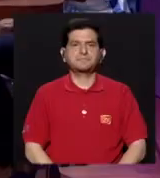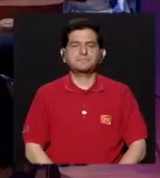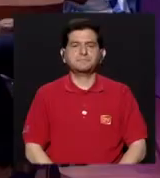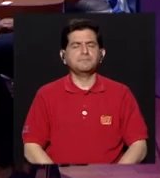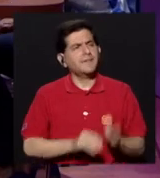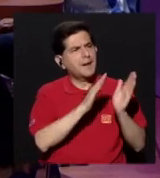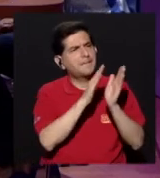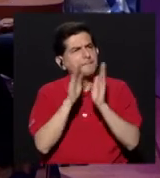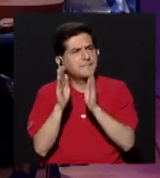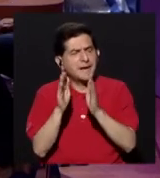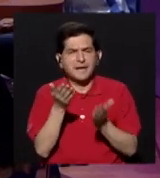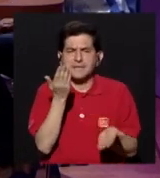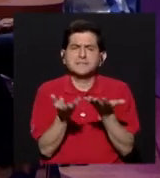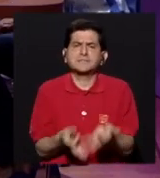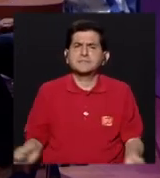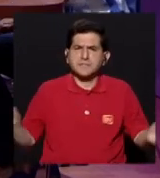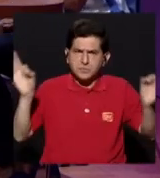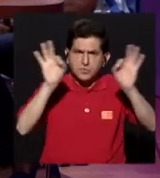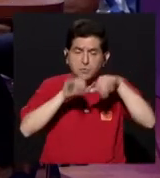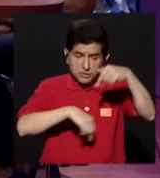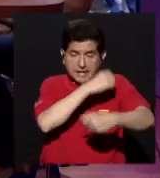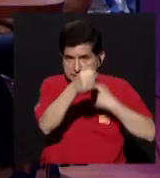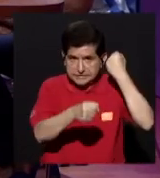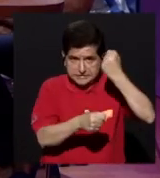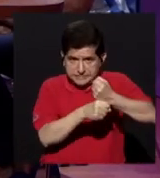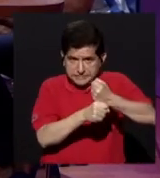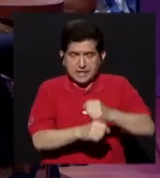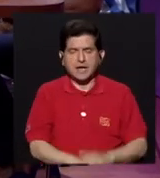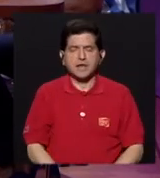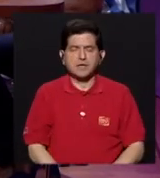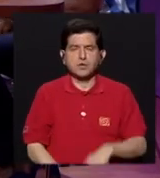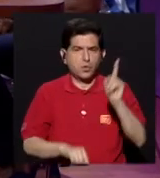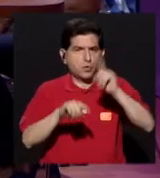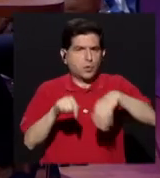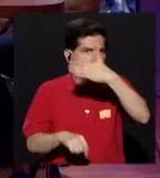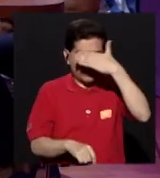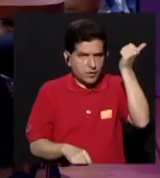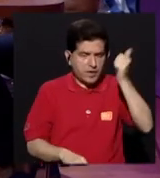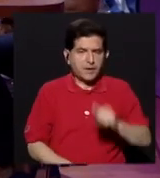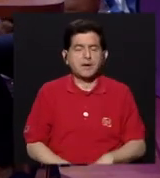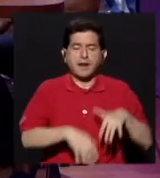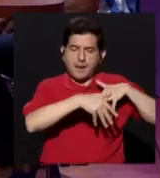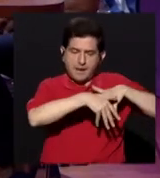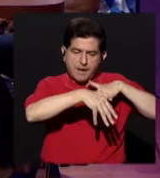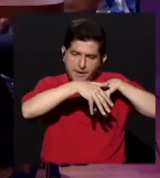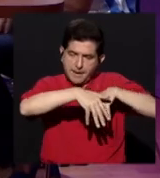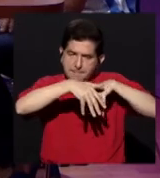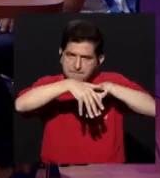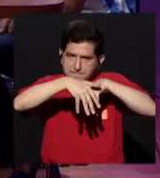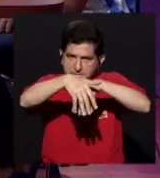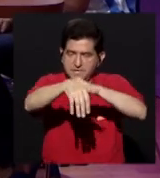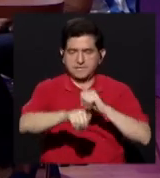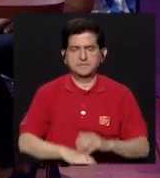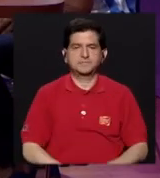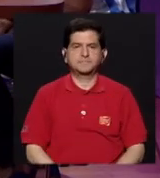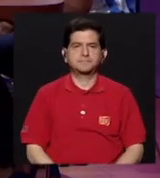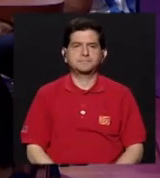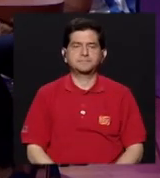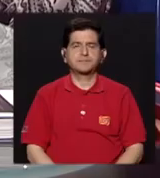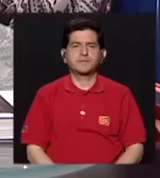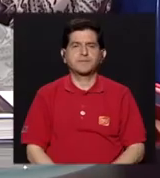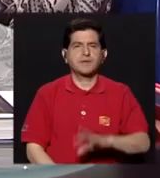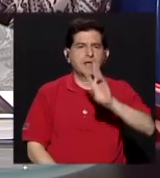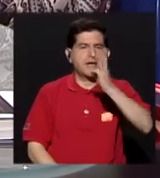Planes, yo creo que algo muy importante de este año, Eric, que no se nos vaya, es la marcha. La marcha. En la